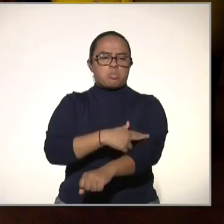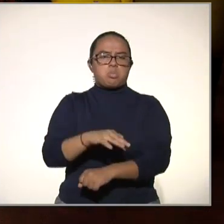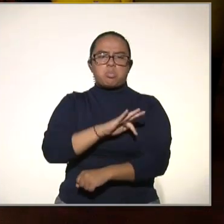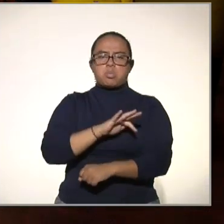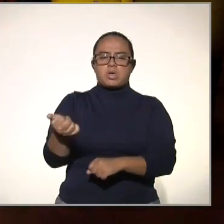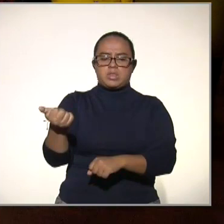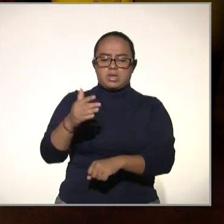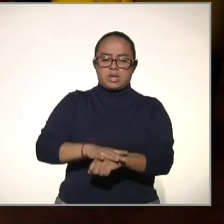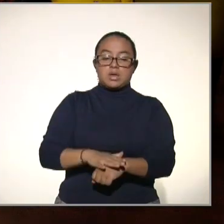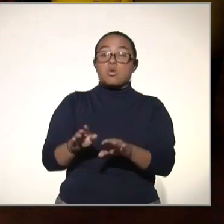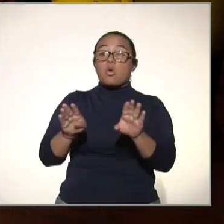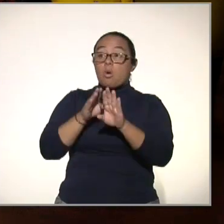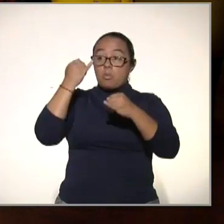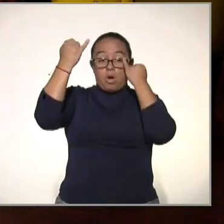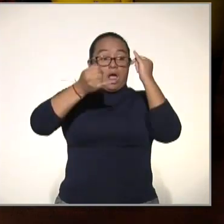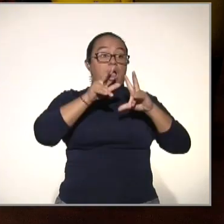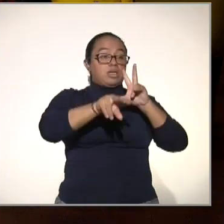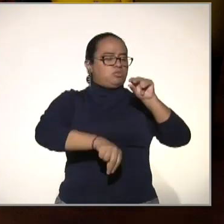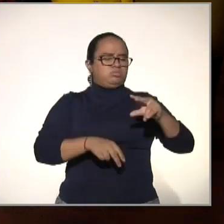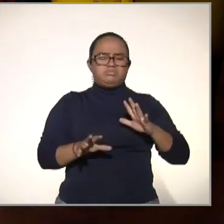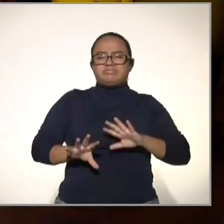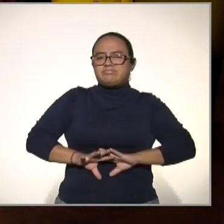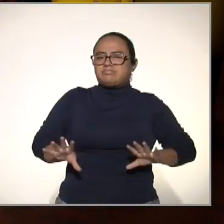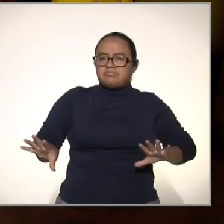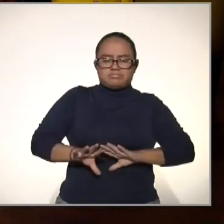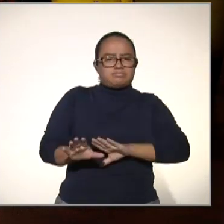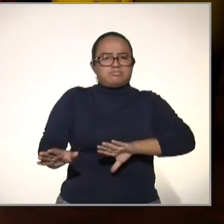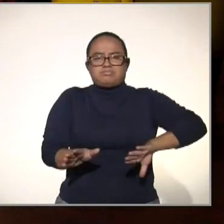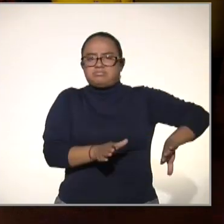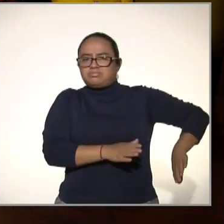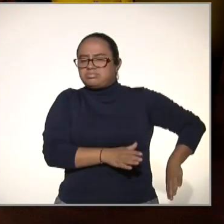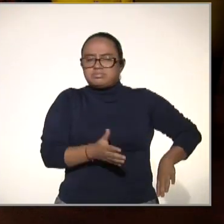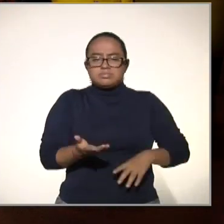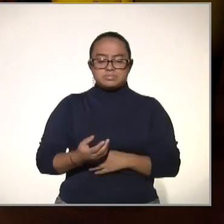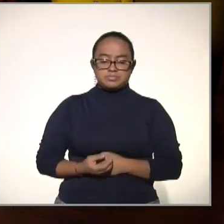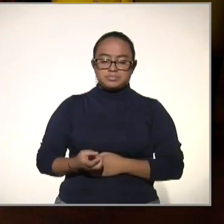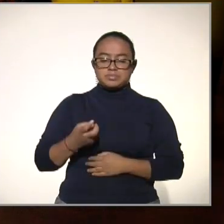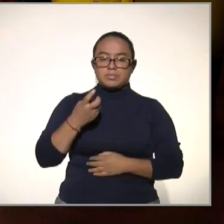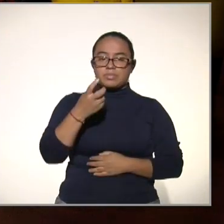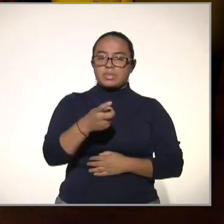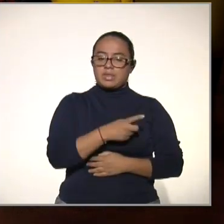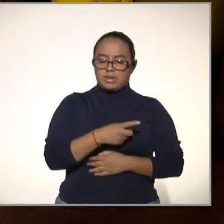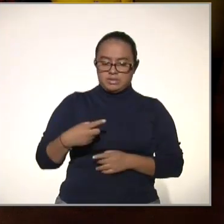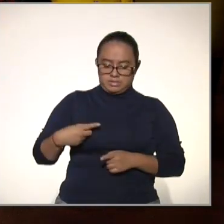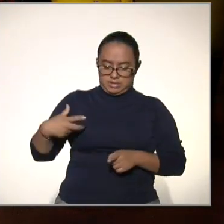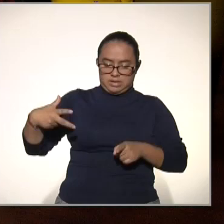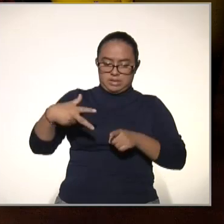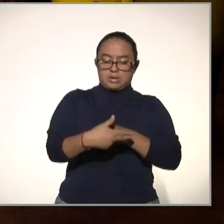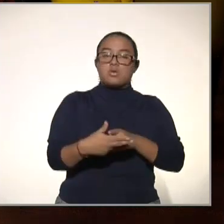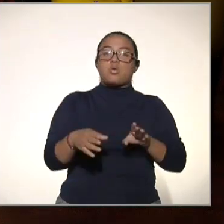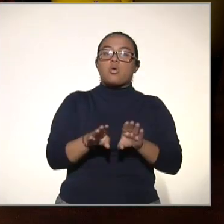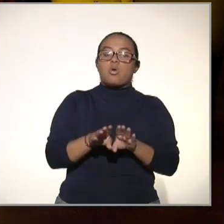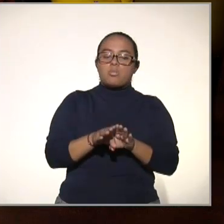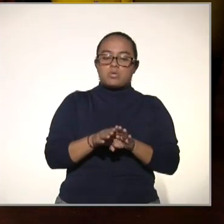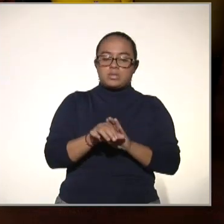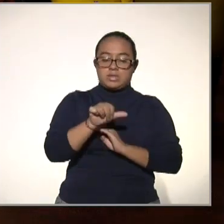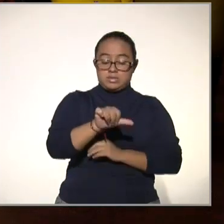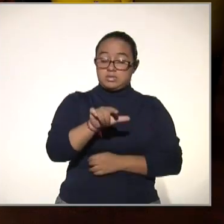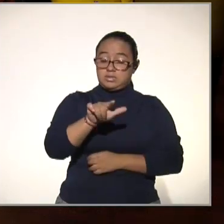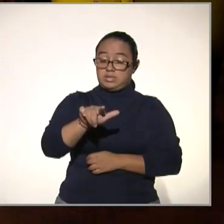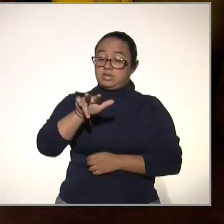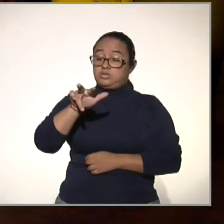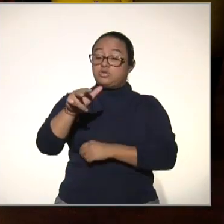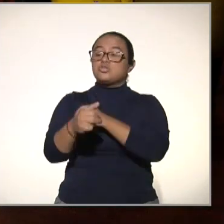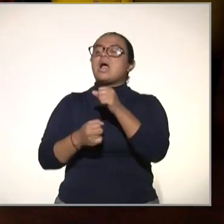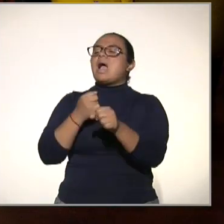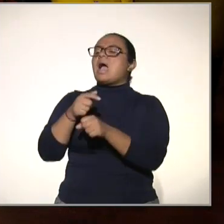sin la estigmatización. Entonces pensemos cuál es el criterio para poner un corte etario arbitrario, 16, 17 y 18, para